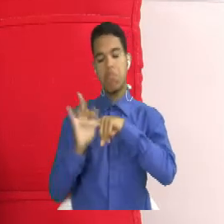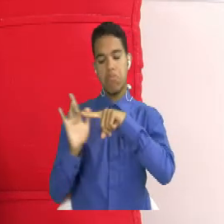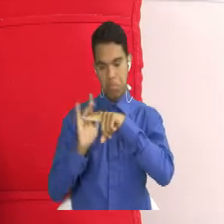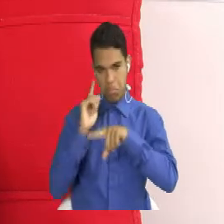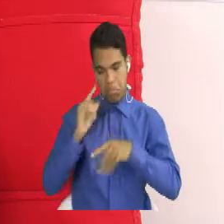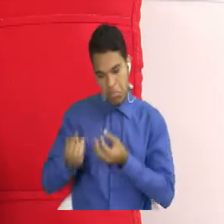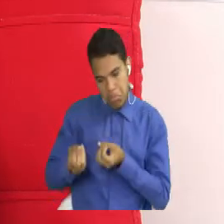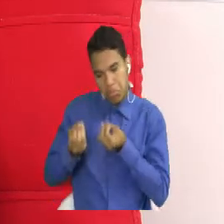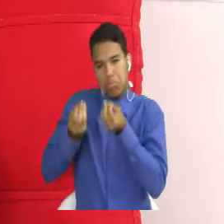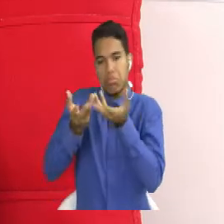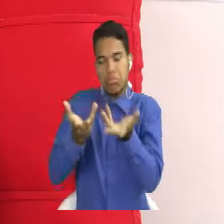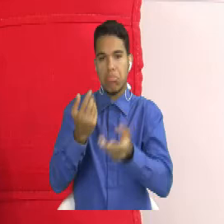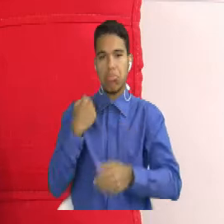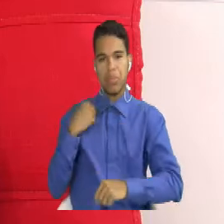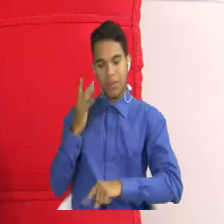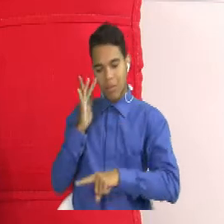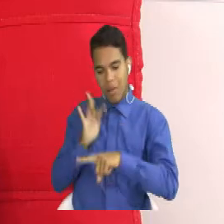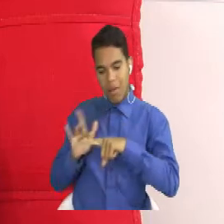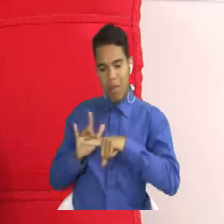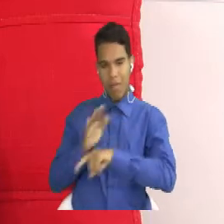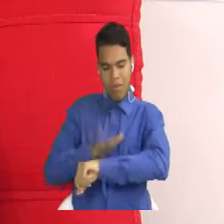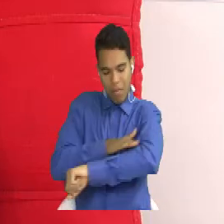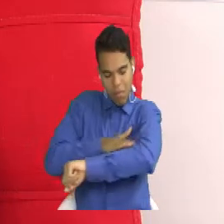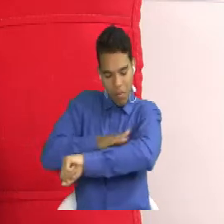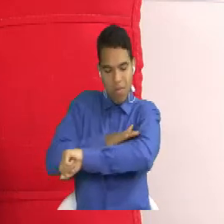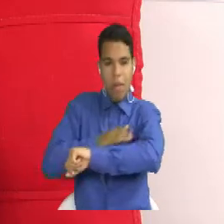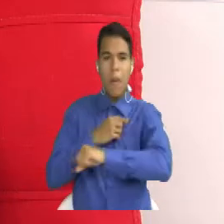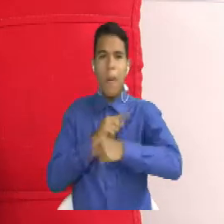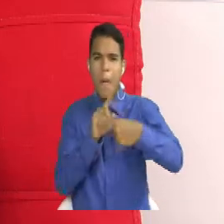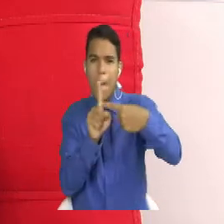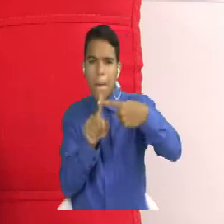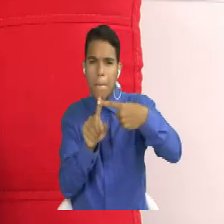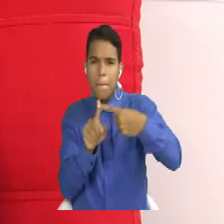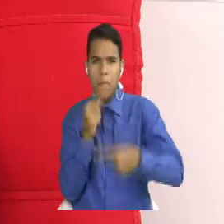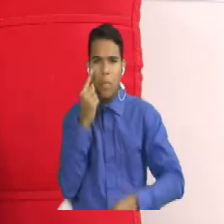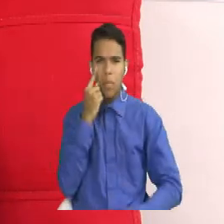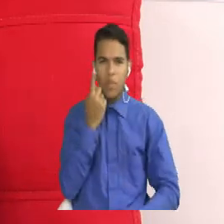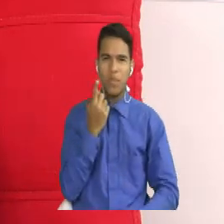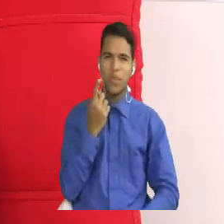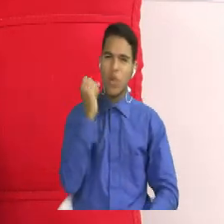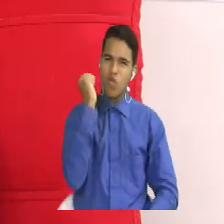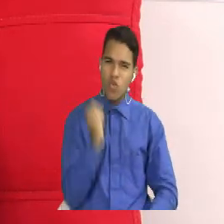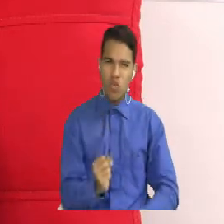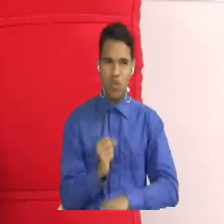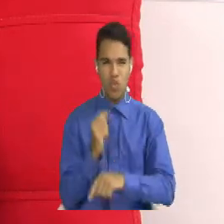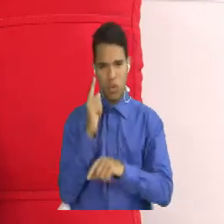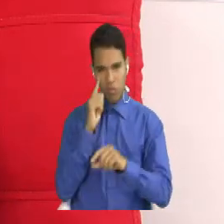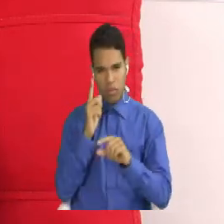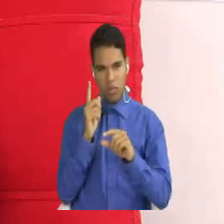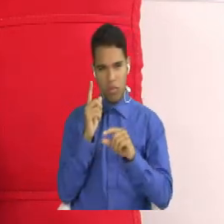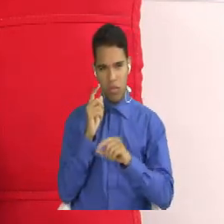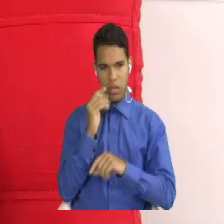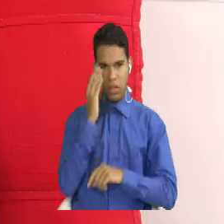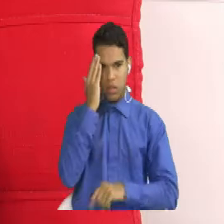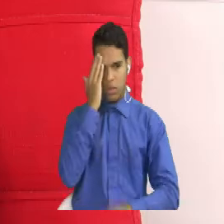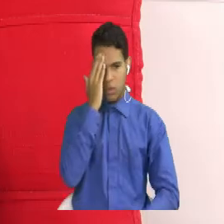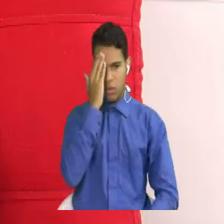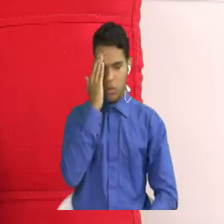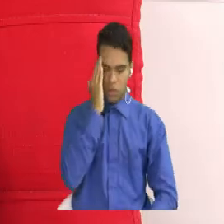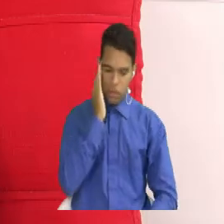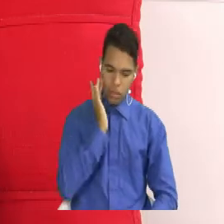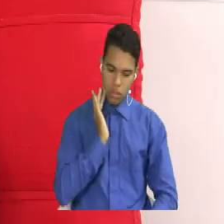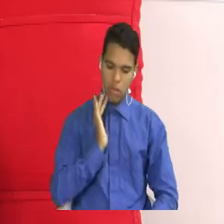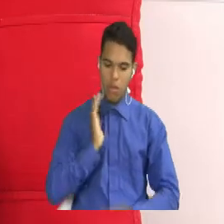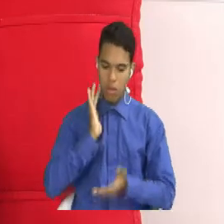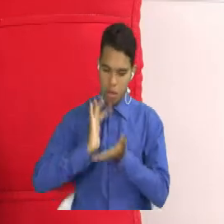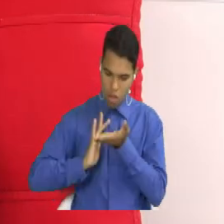de piel necesita. Entonces, primero tenemos que hacer unos tips, nos tocamos el rostro ya limpio con